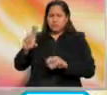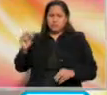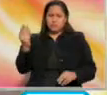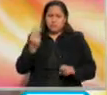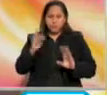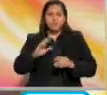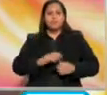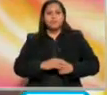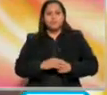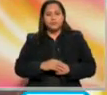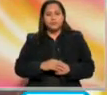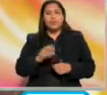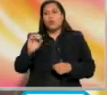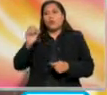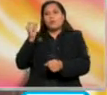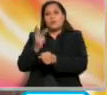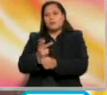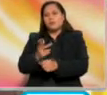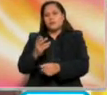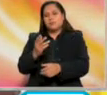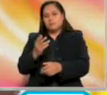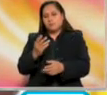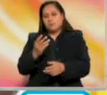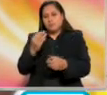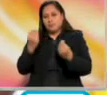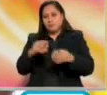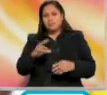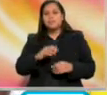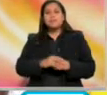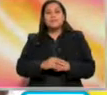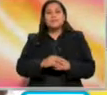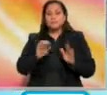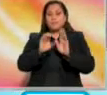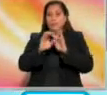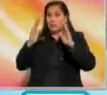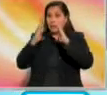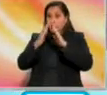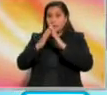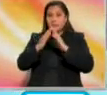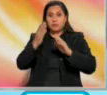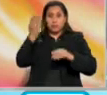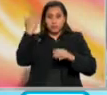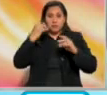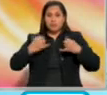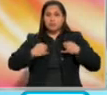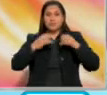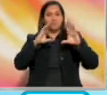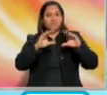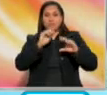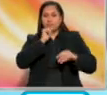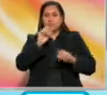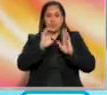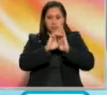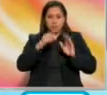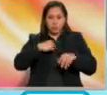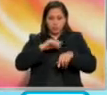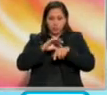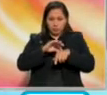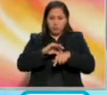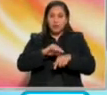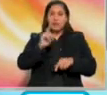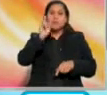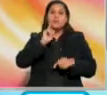Oye, Irene, ¿pero qué sucede cuando los adolescentes no reciben esta información en casa? A mí me tocó ver una adolescente que le